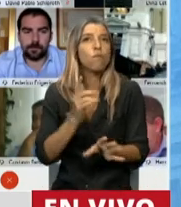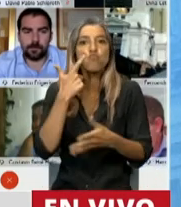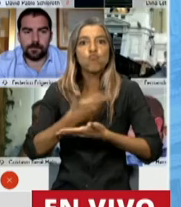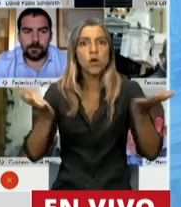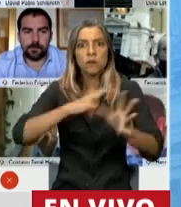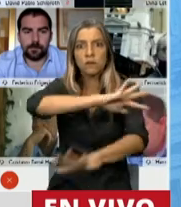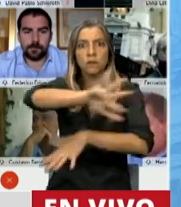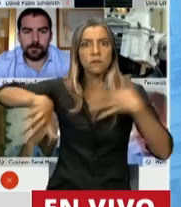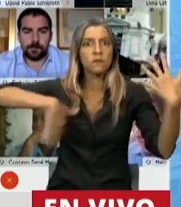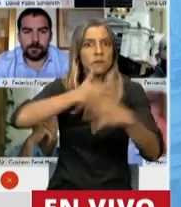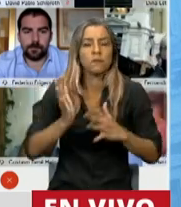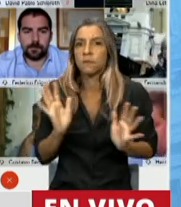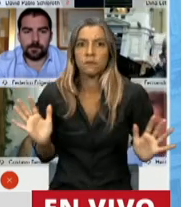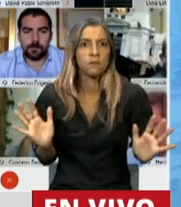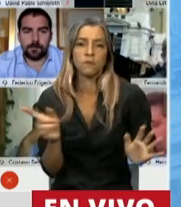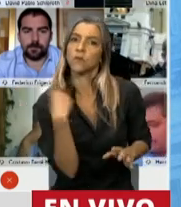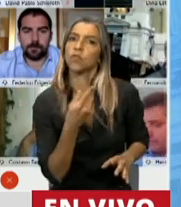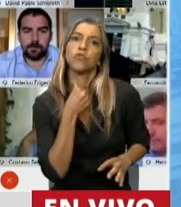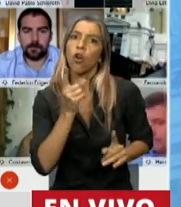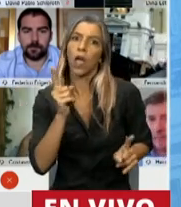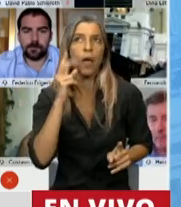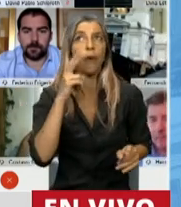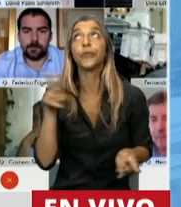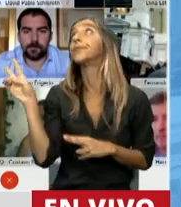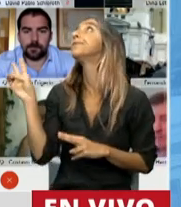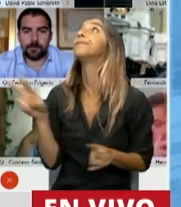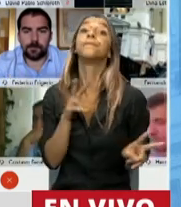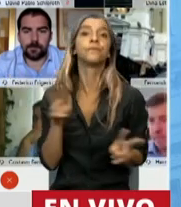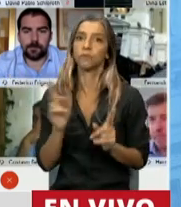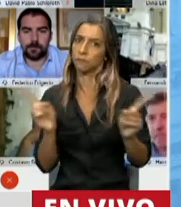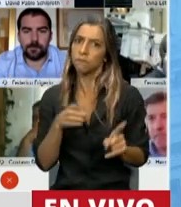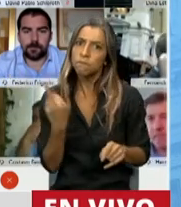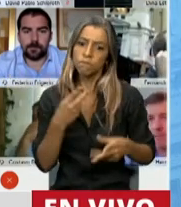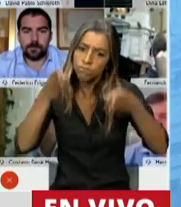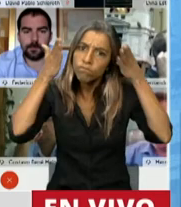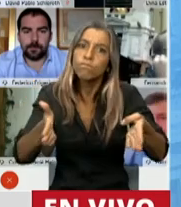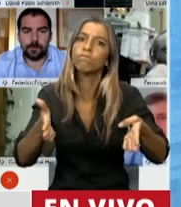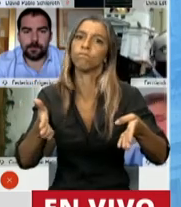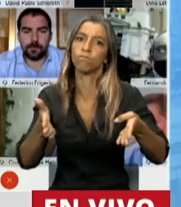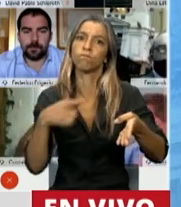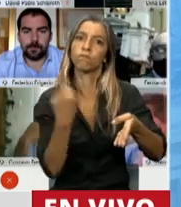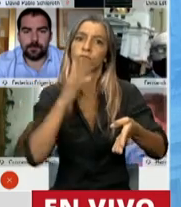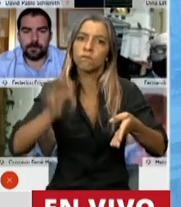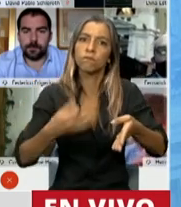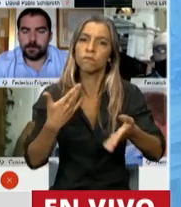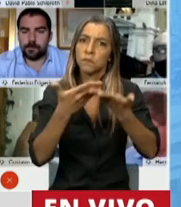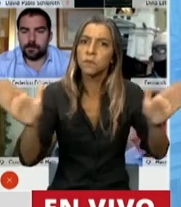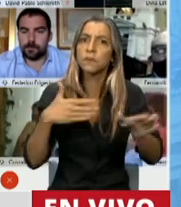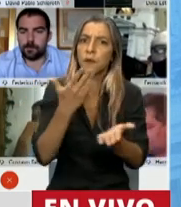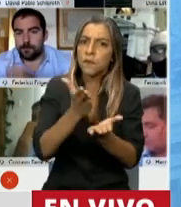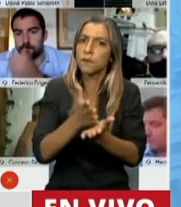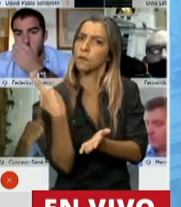nos impongan el número, nosotros no vamos a mirar para otro lado. La defensa de los derechos y de las libertades es la esencia de nuestro